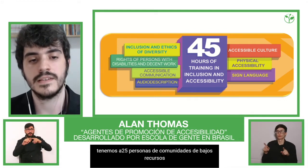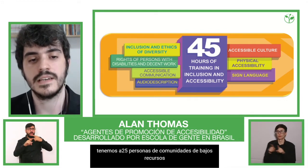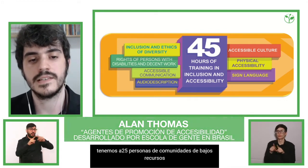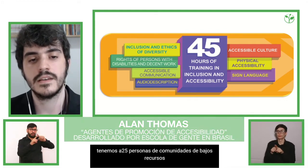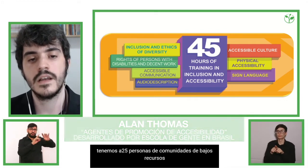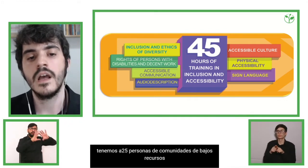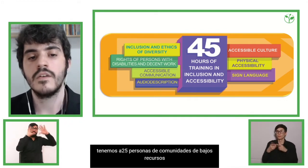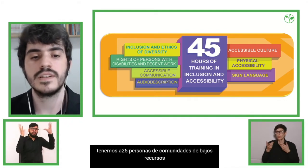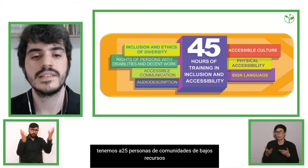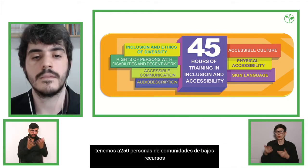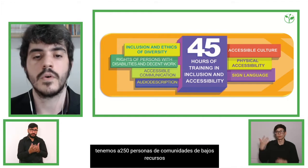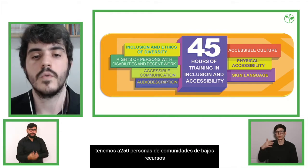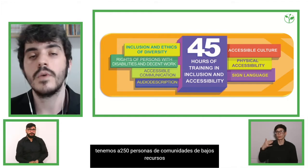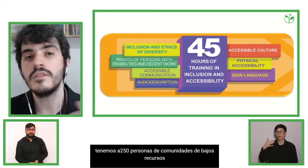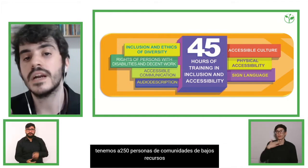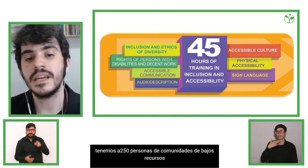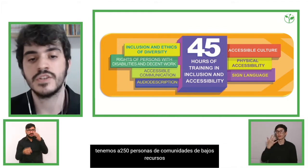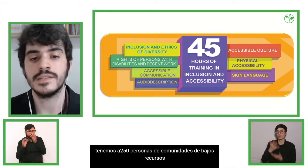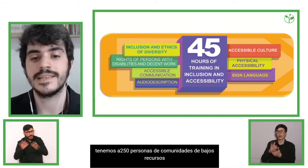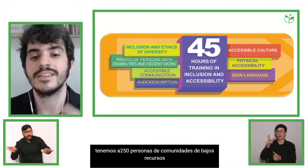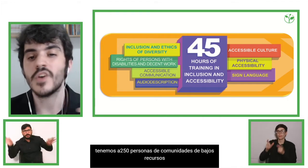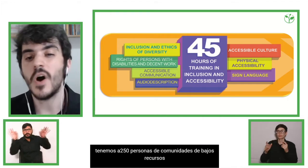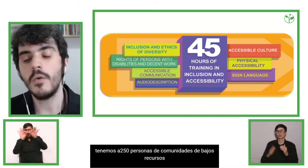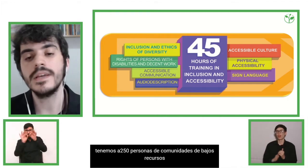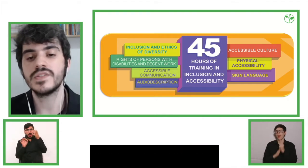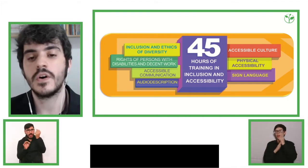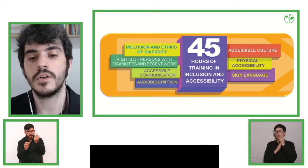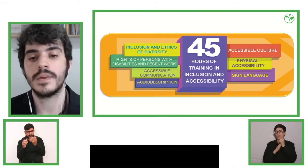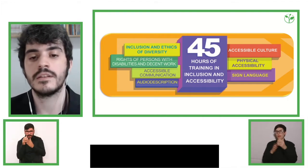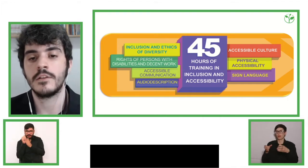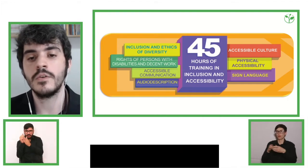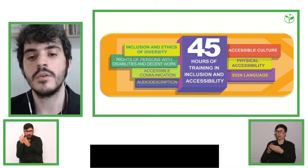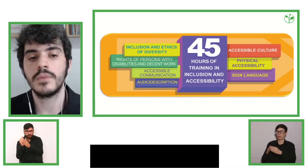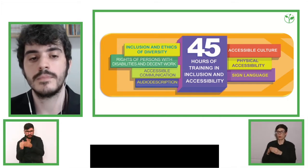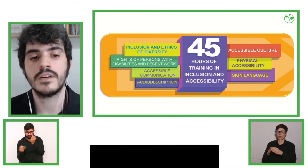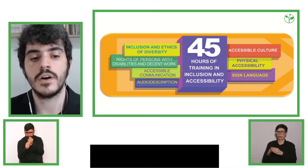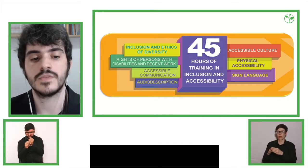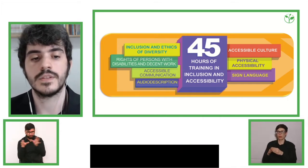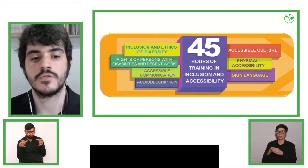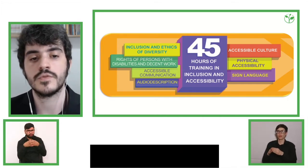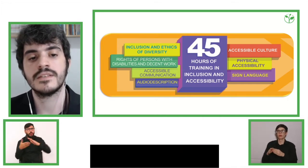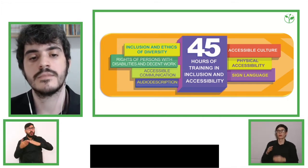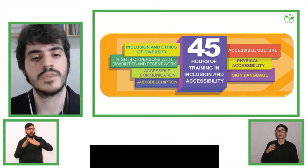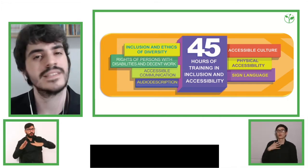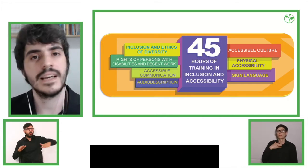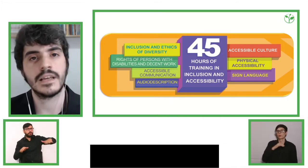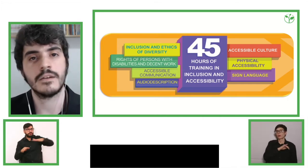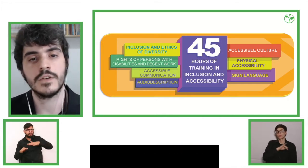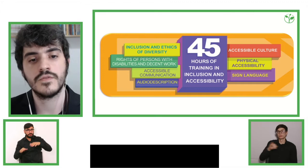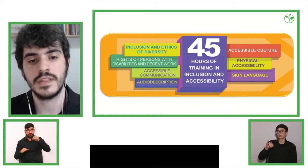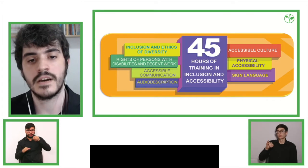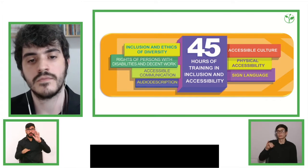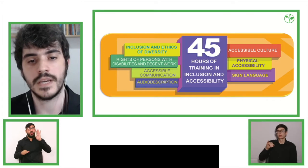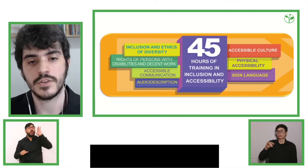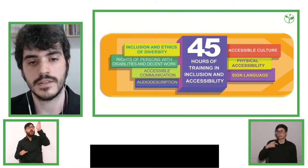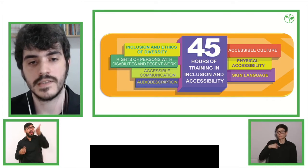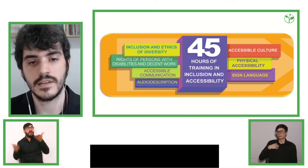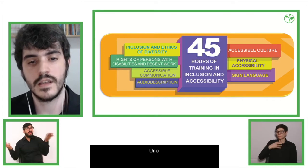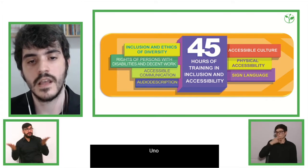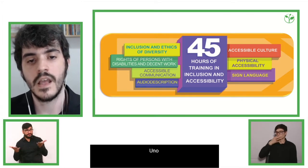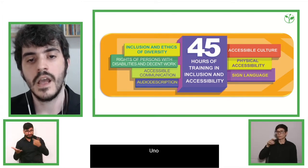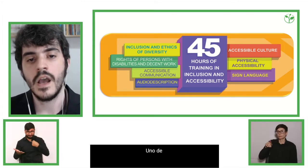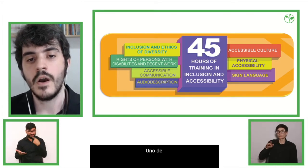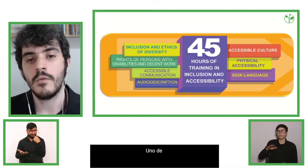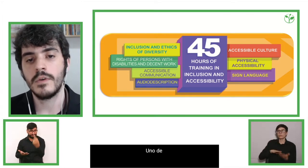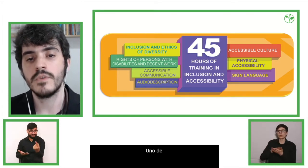que haya personas líderes en las comunidades. Uno de nuestros clientes siempre es llamado por el